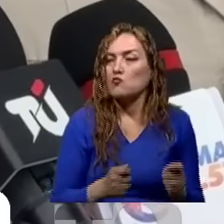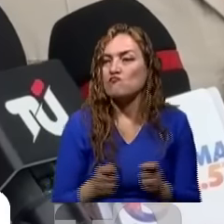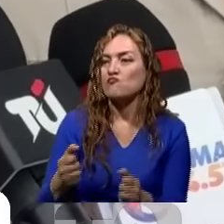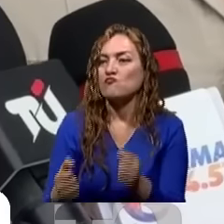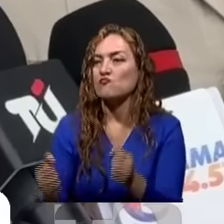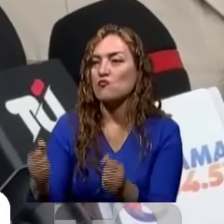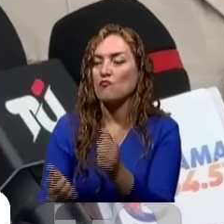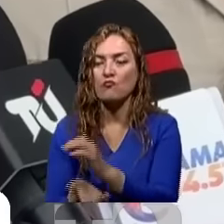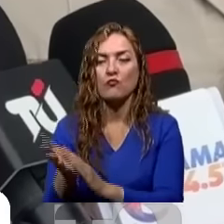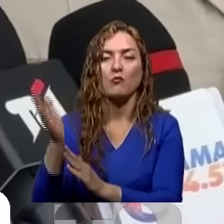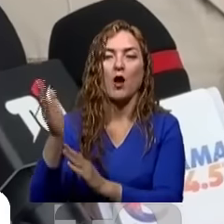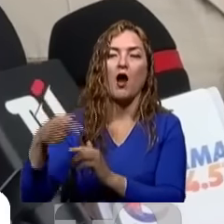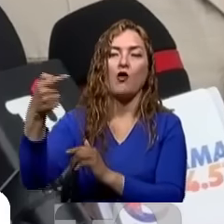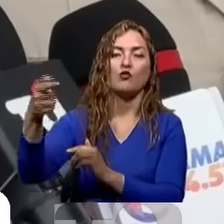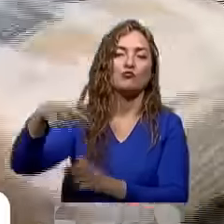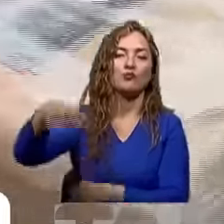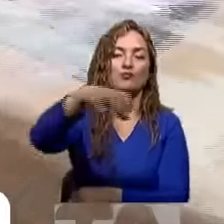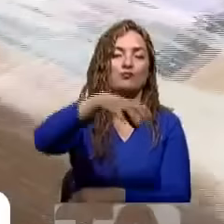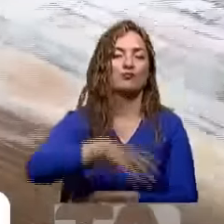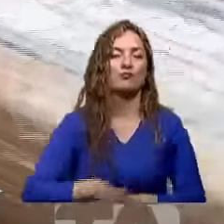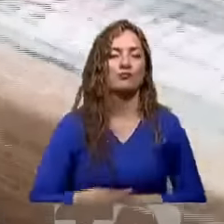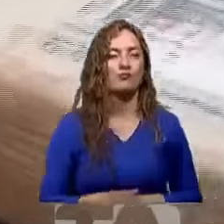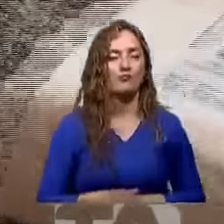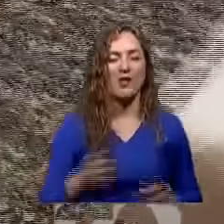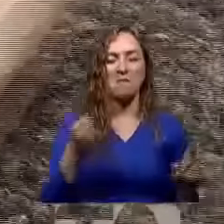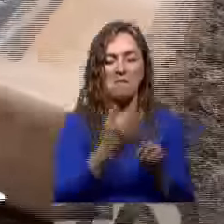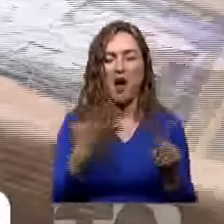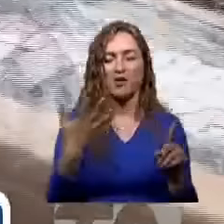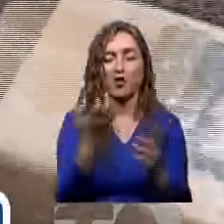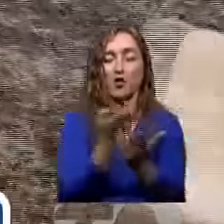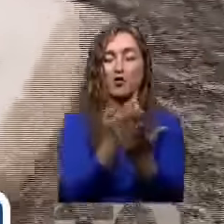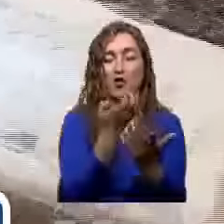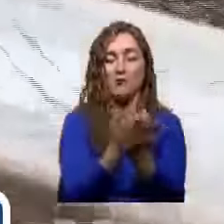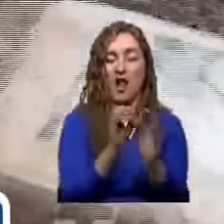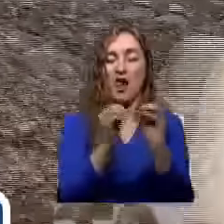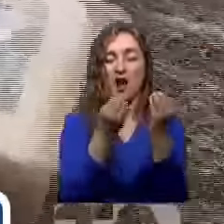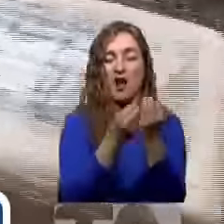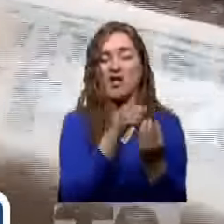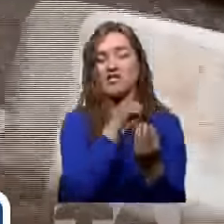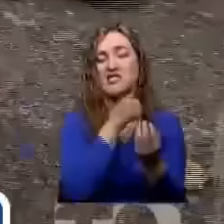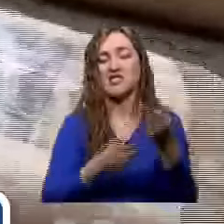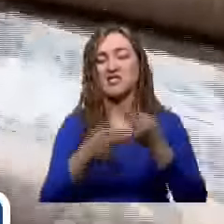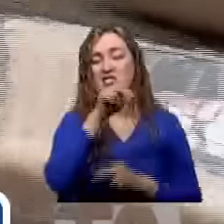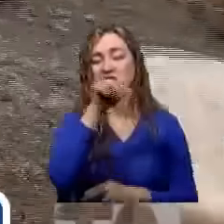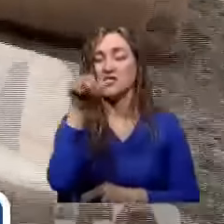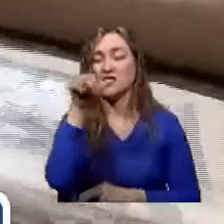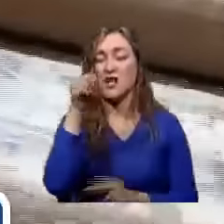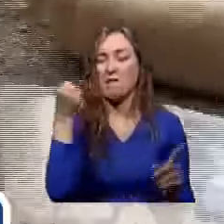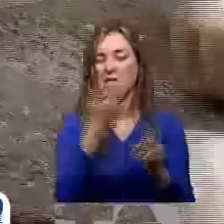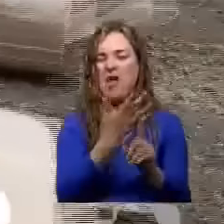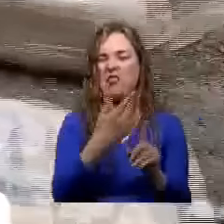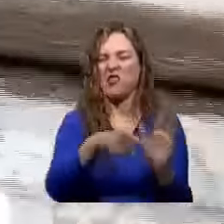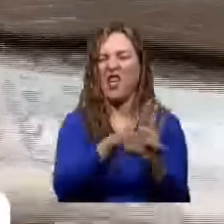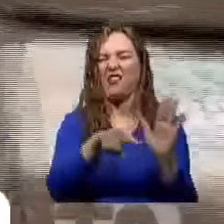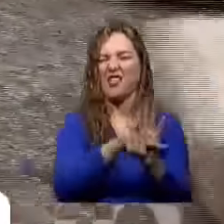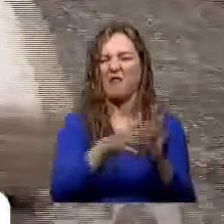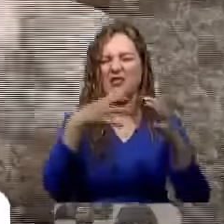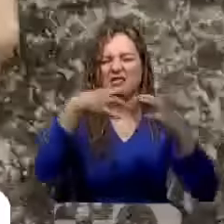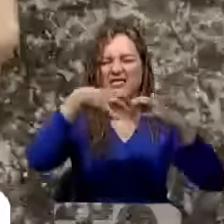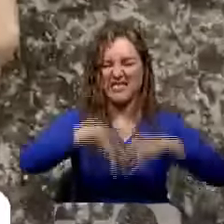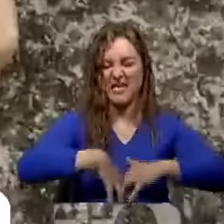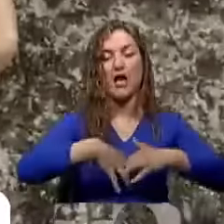como paso de la droga con otros destinos. Con este golpe se afectó la economía de las organizaciones narcodelictivas que operan en la zona y el país,